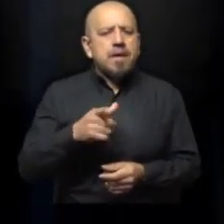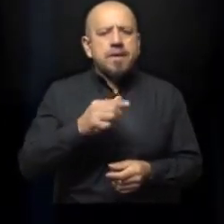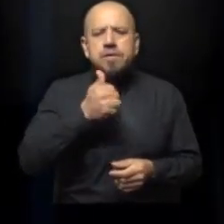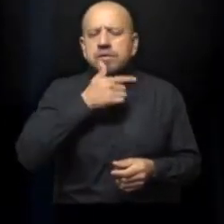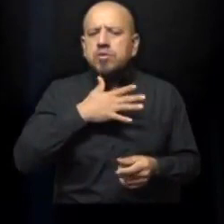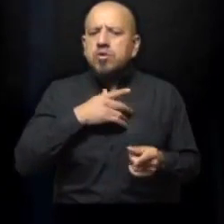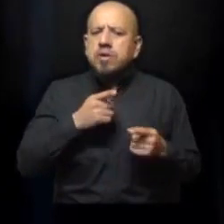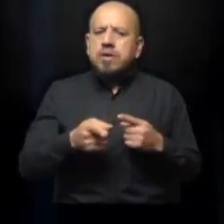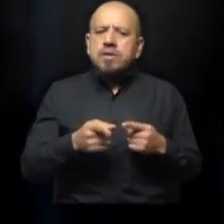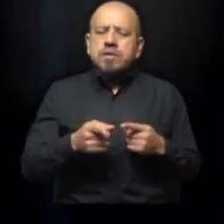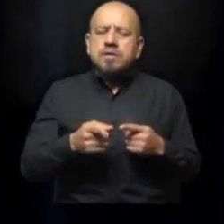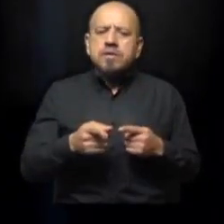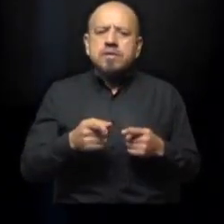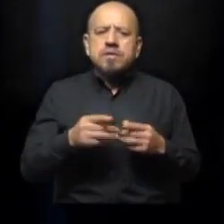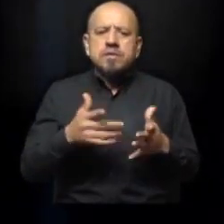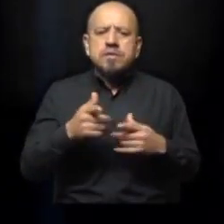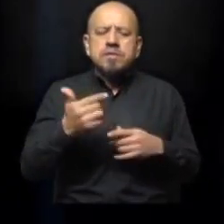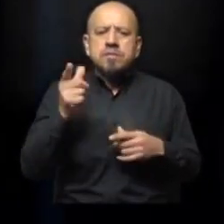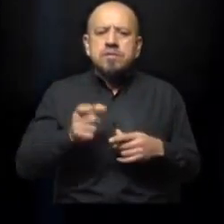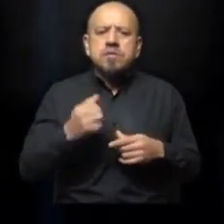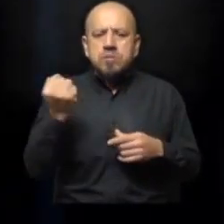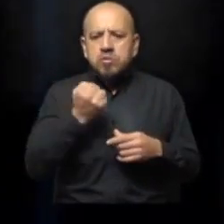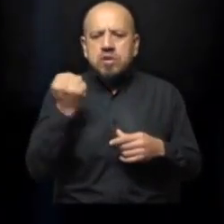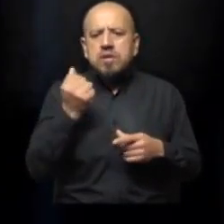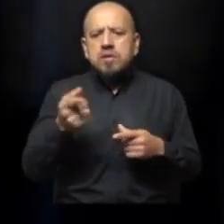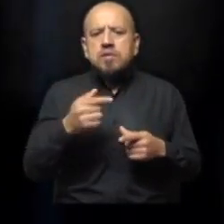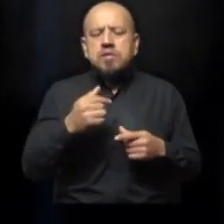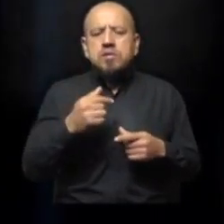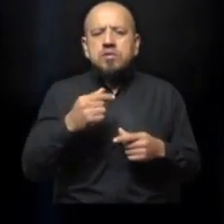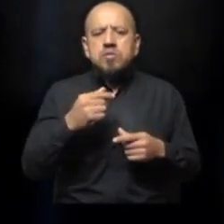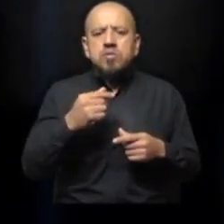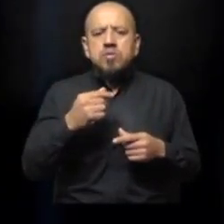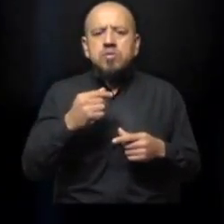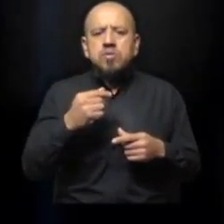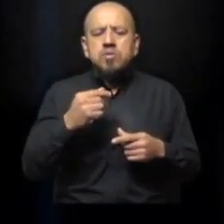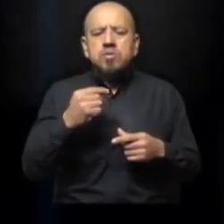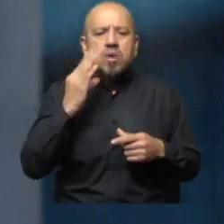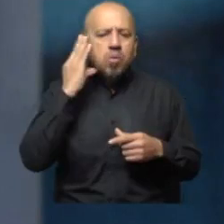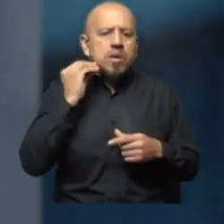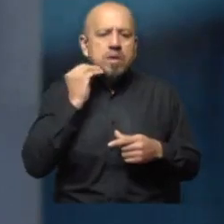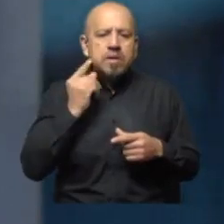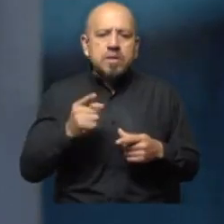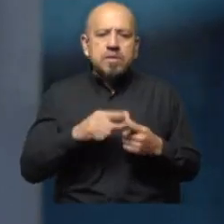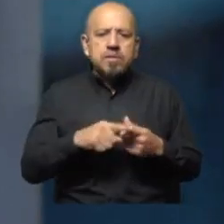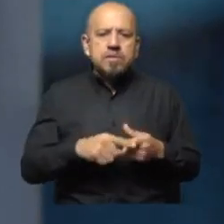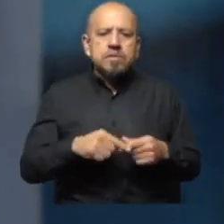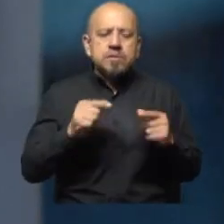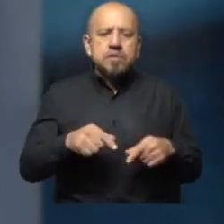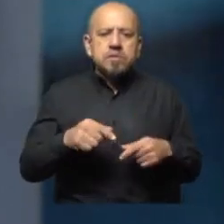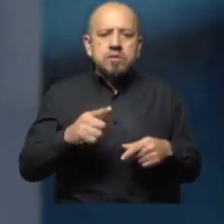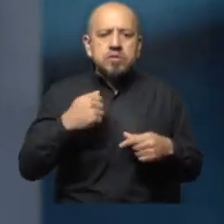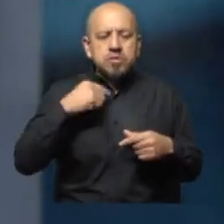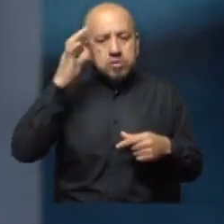que una persona es muy importante para ti en esa zona de agua grato abuela mi abuela me crió en realidad